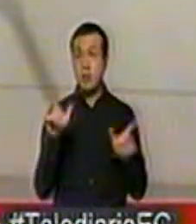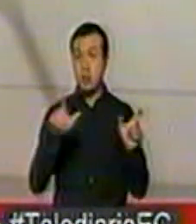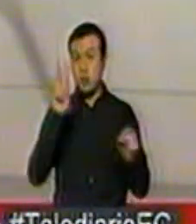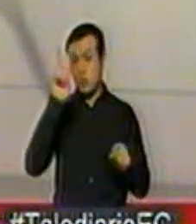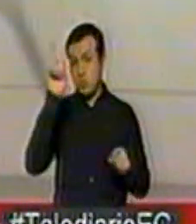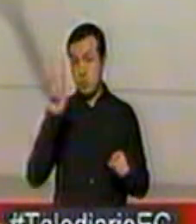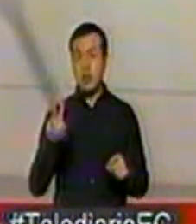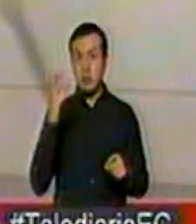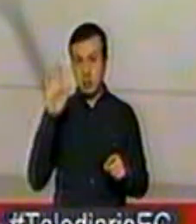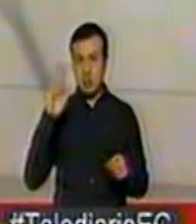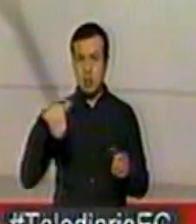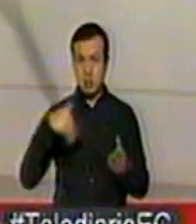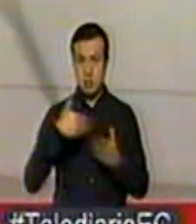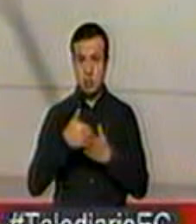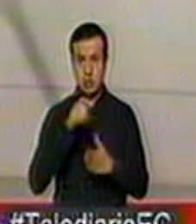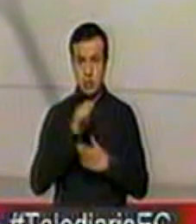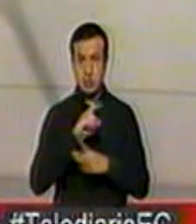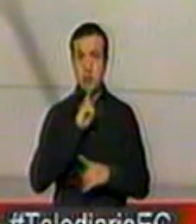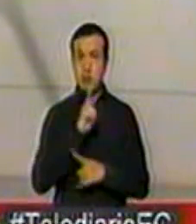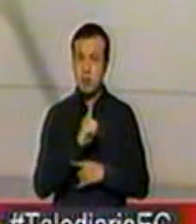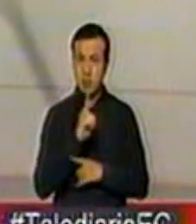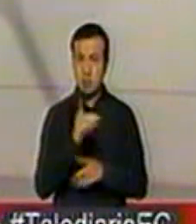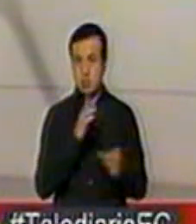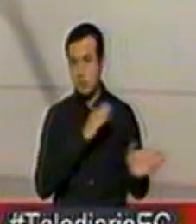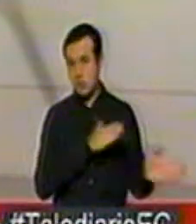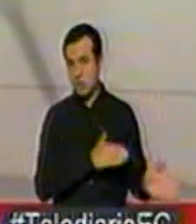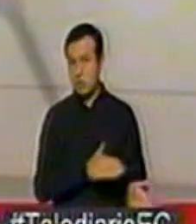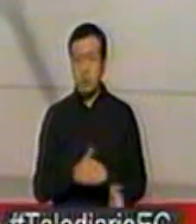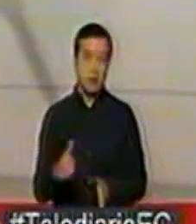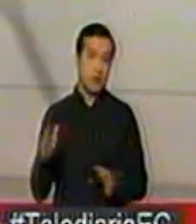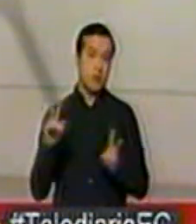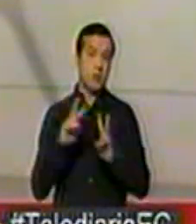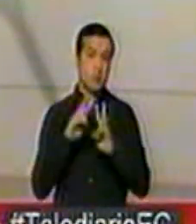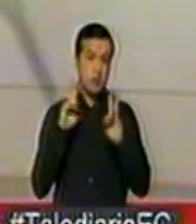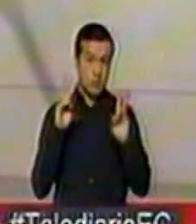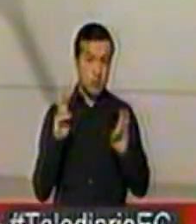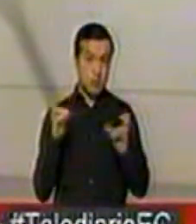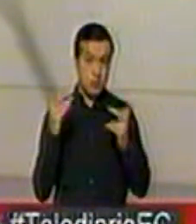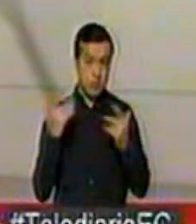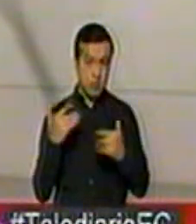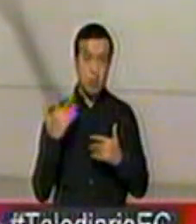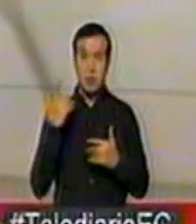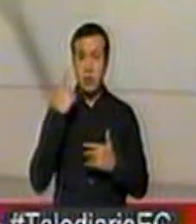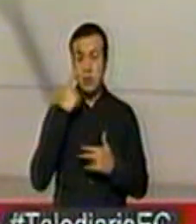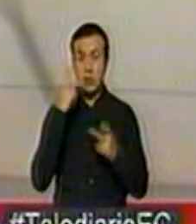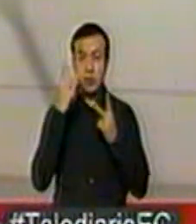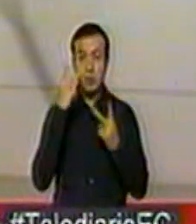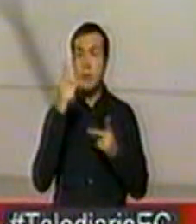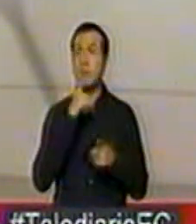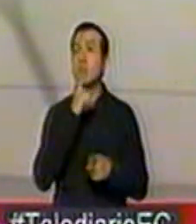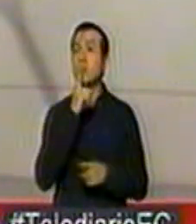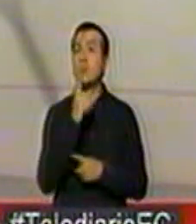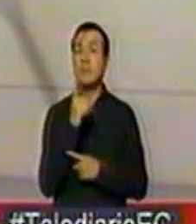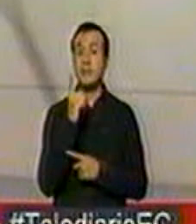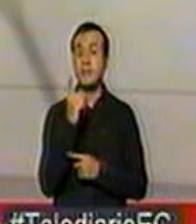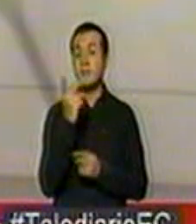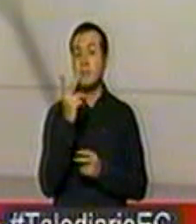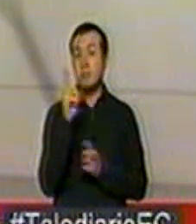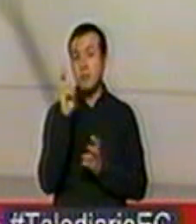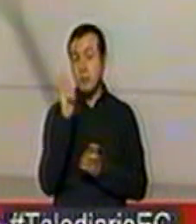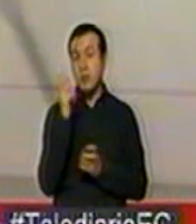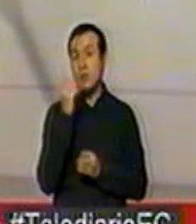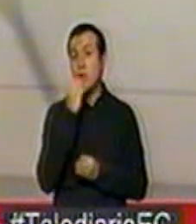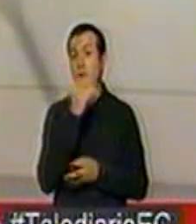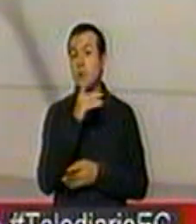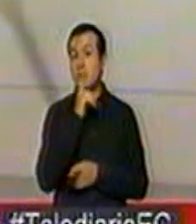venezolanos ya en el Ecuador. Entonces, claro, en este marco, digamos, son proyecciones y no podemos decir